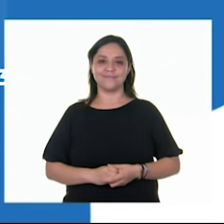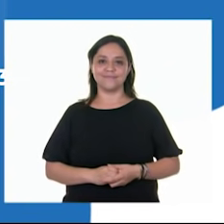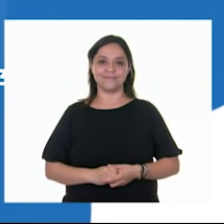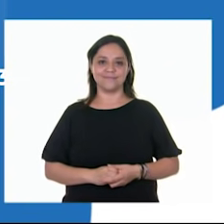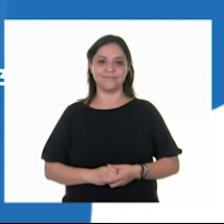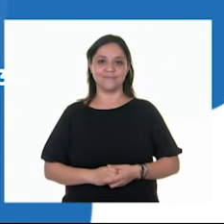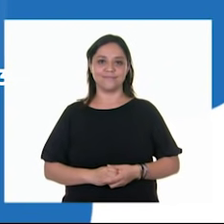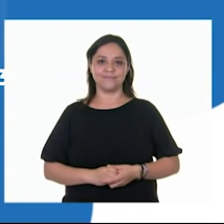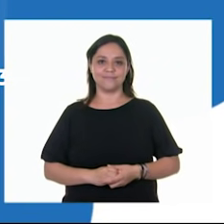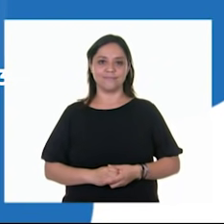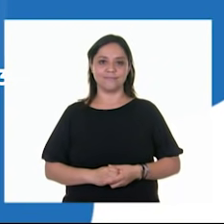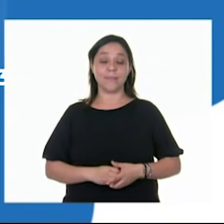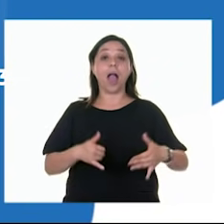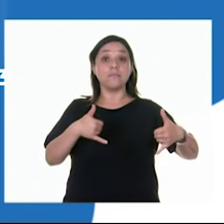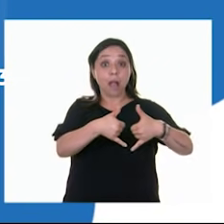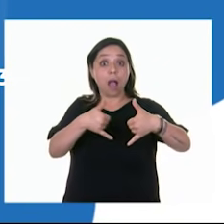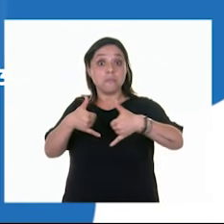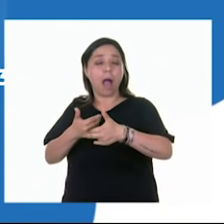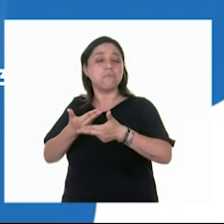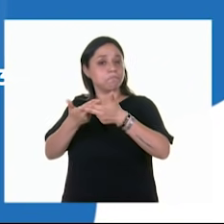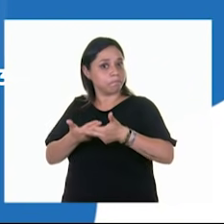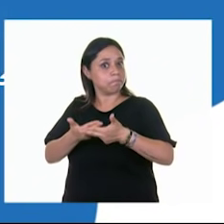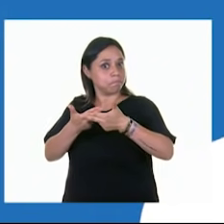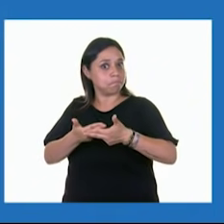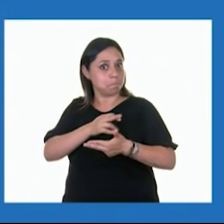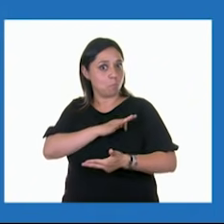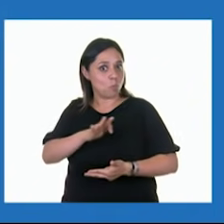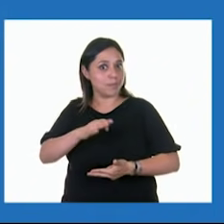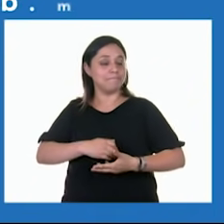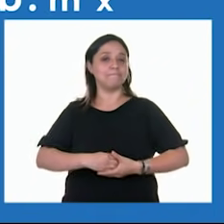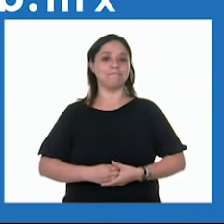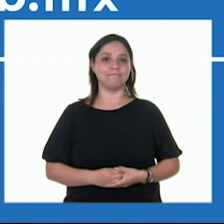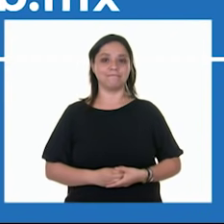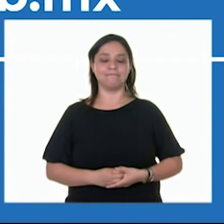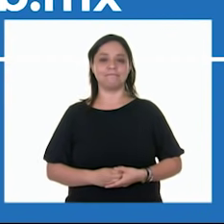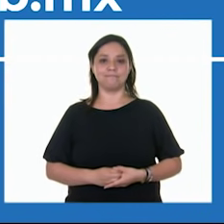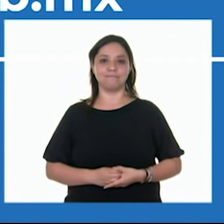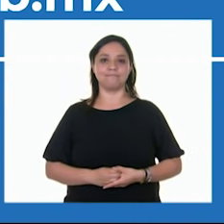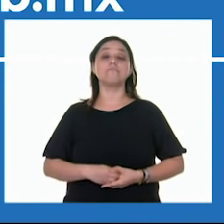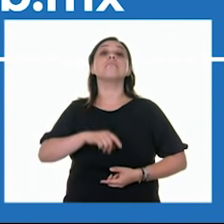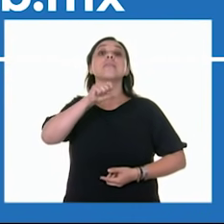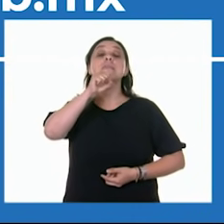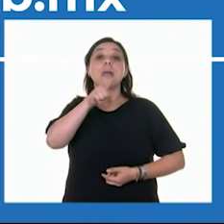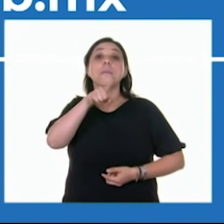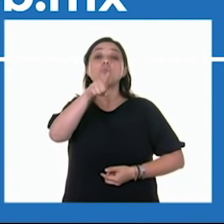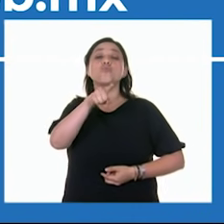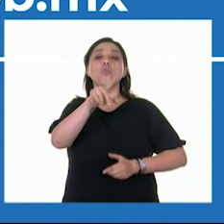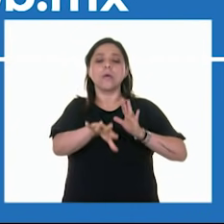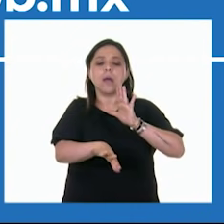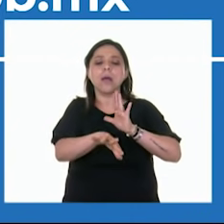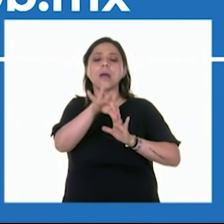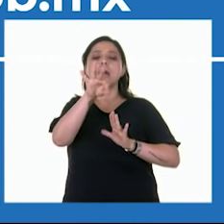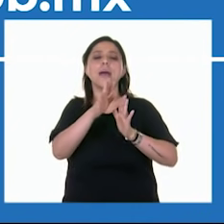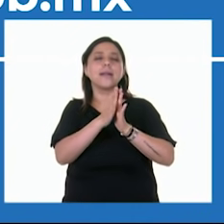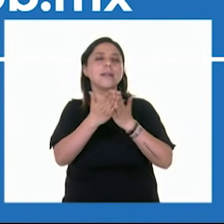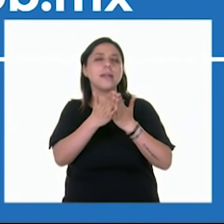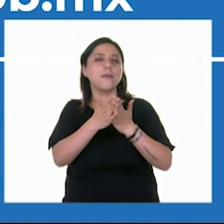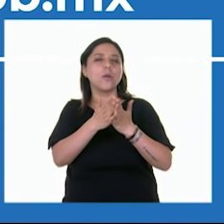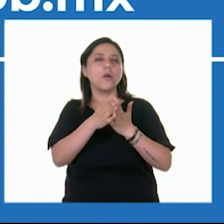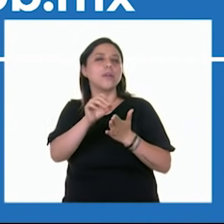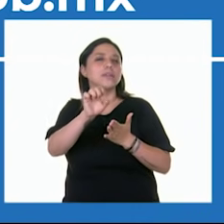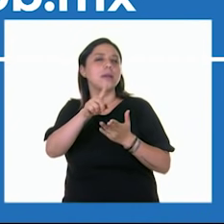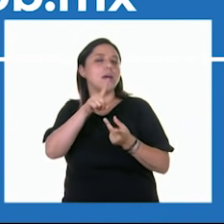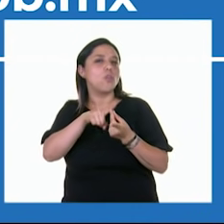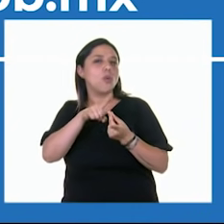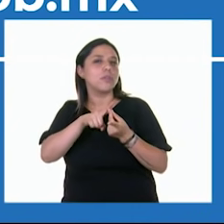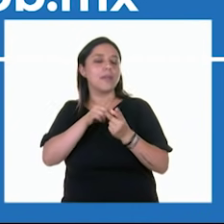04 13. ¡Son 100 líneas! También puedes encontrar los libros de texto